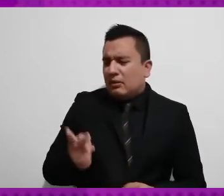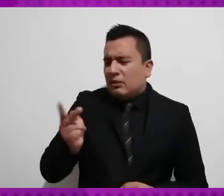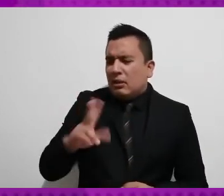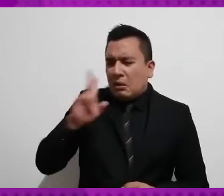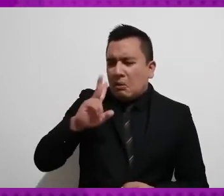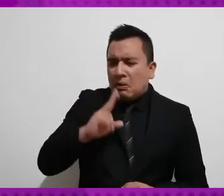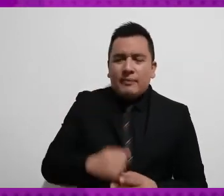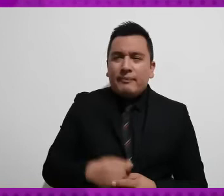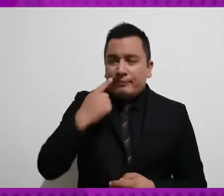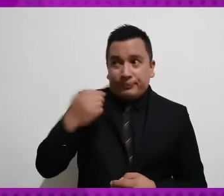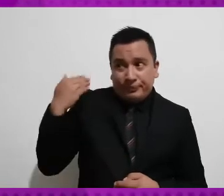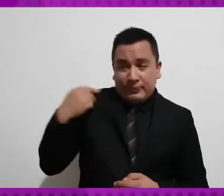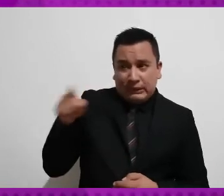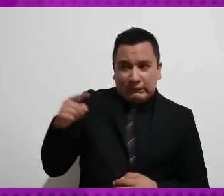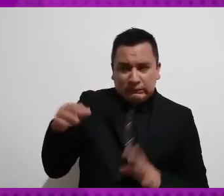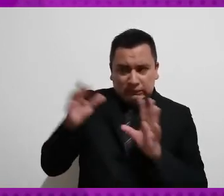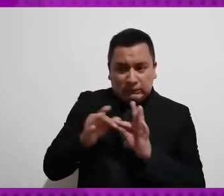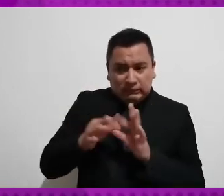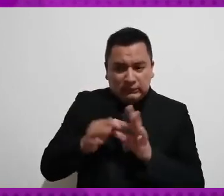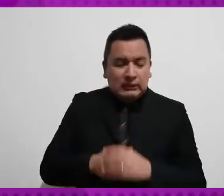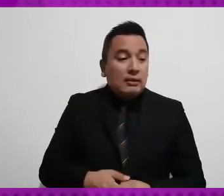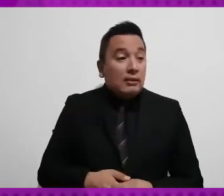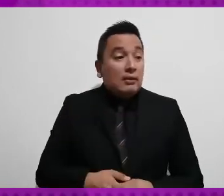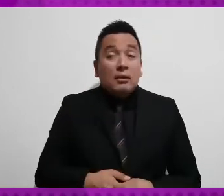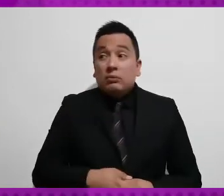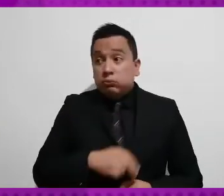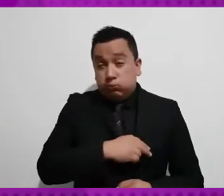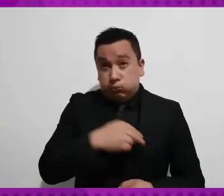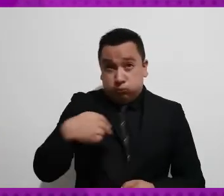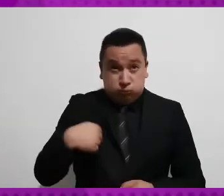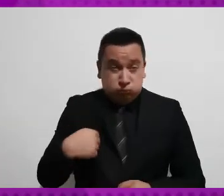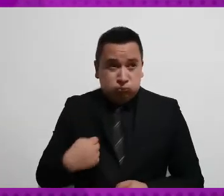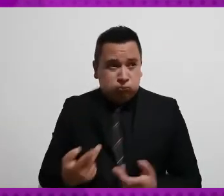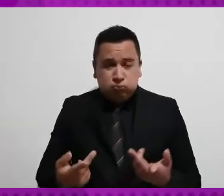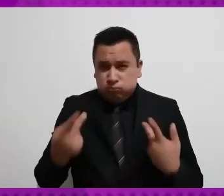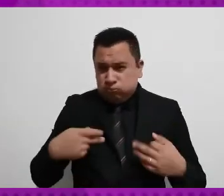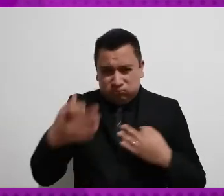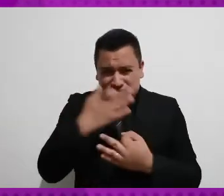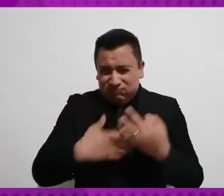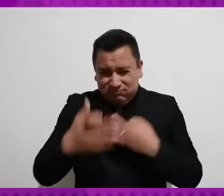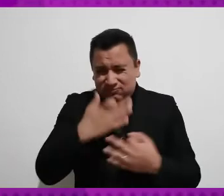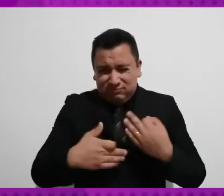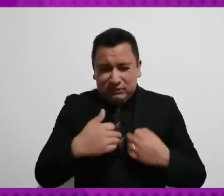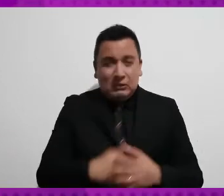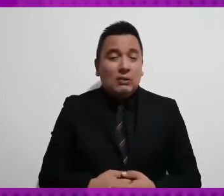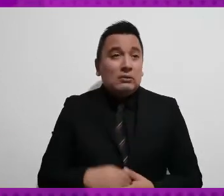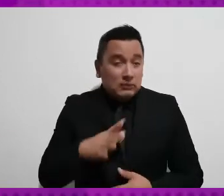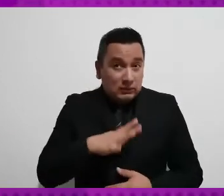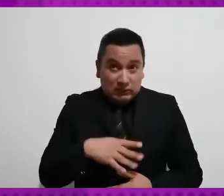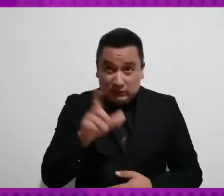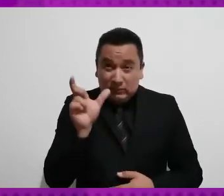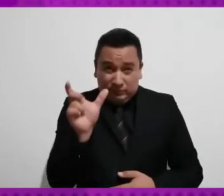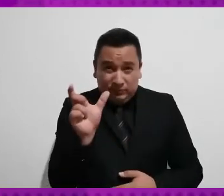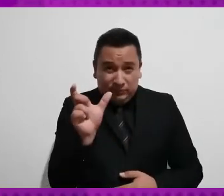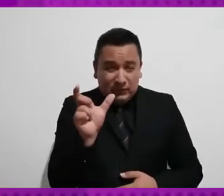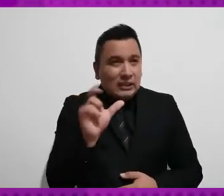comentaste antes de irnos al corte comercial, tenemos que todas las personas, ciudadanos y ciudadanos que tengan credencial de